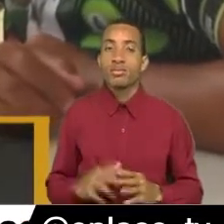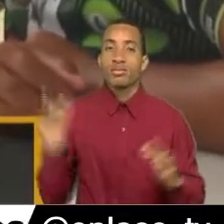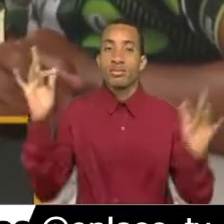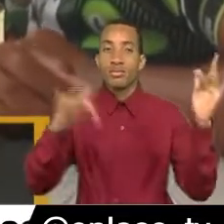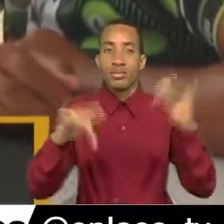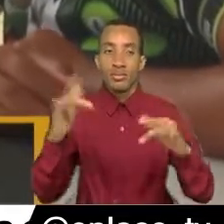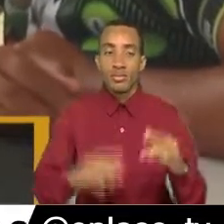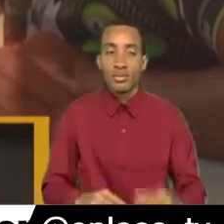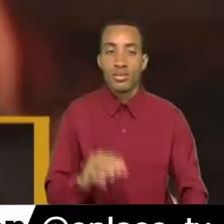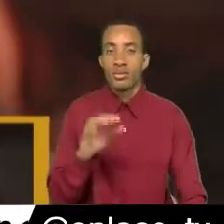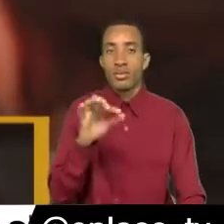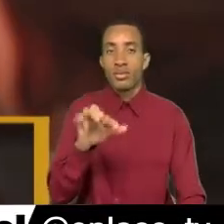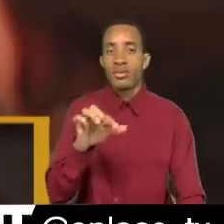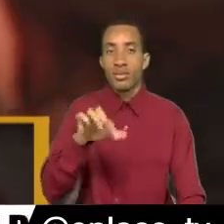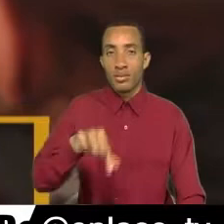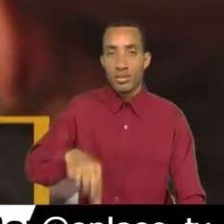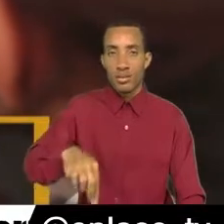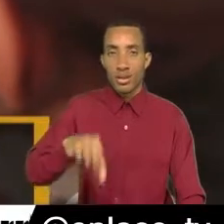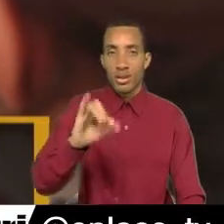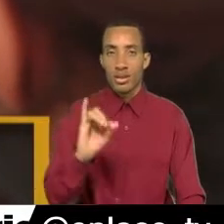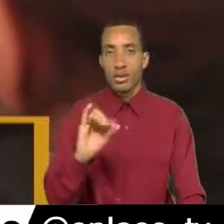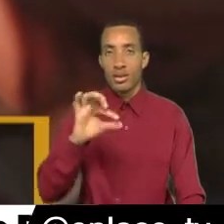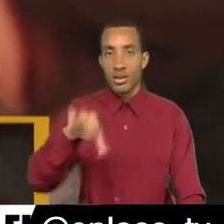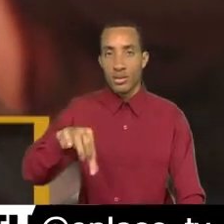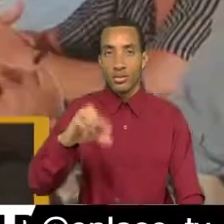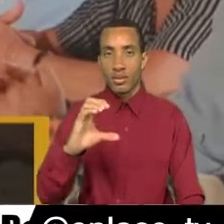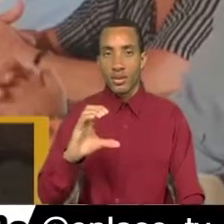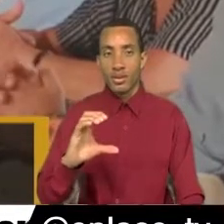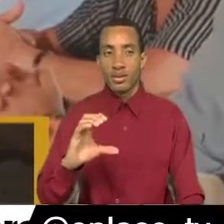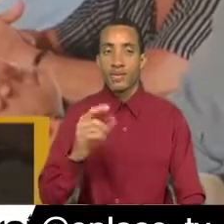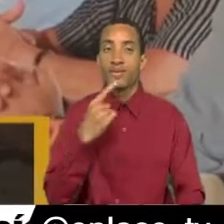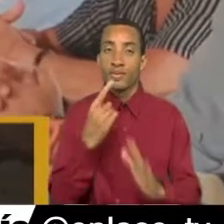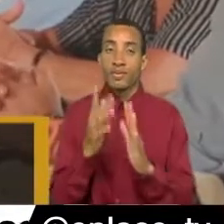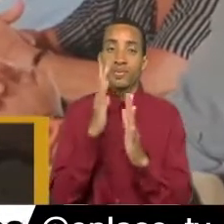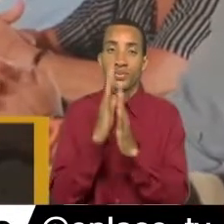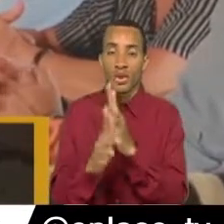PIPC, continúan con algunas comunidades y autoridades del área